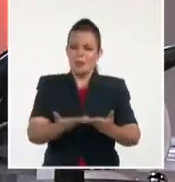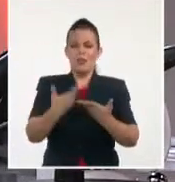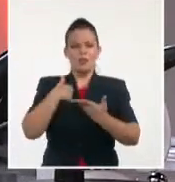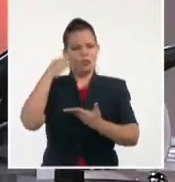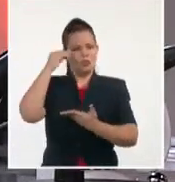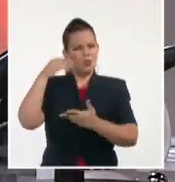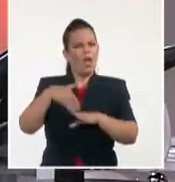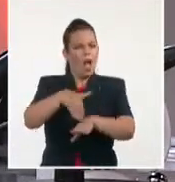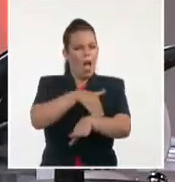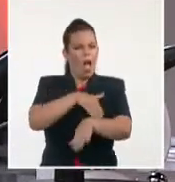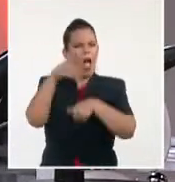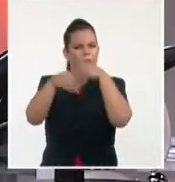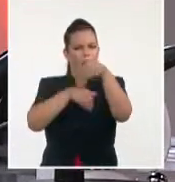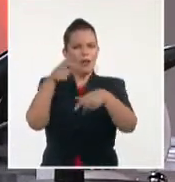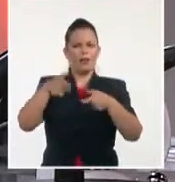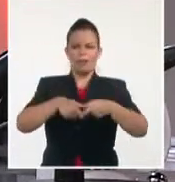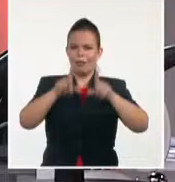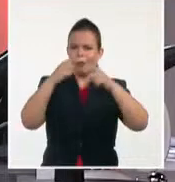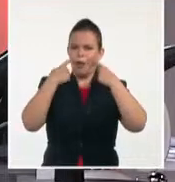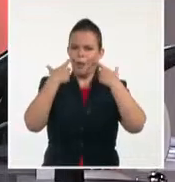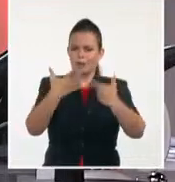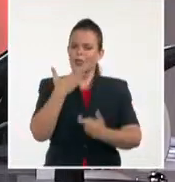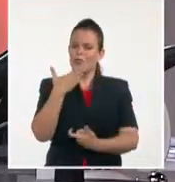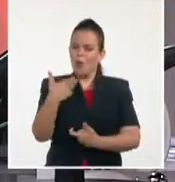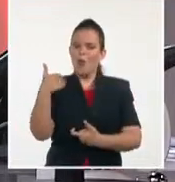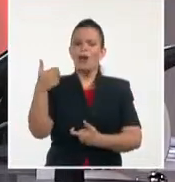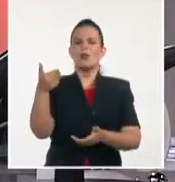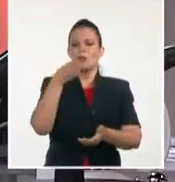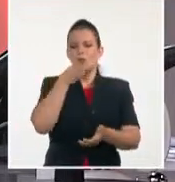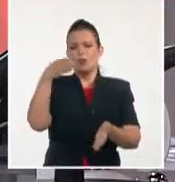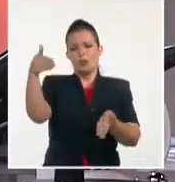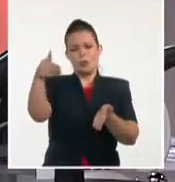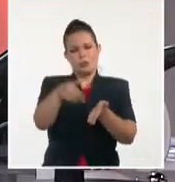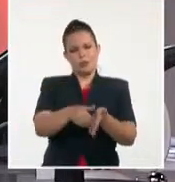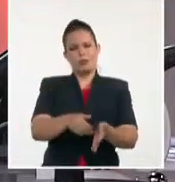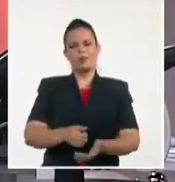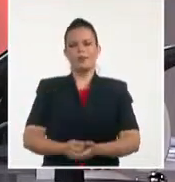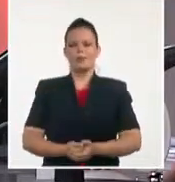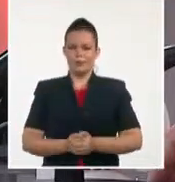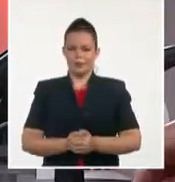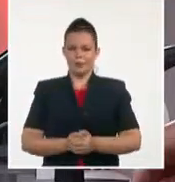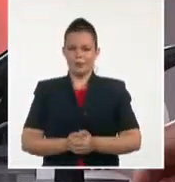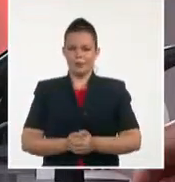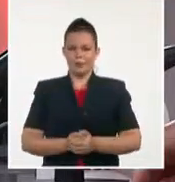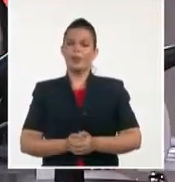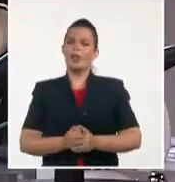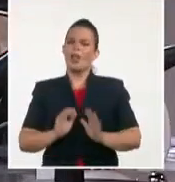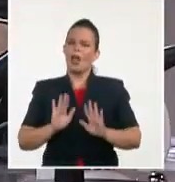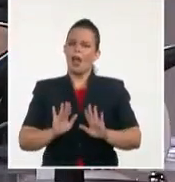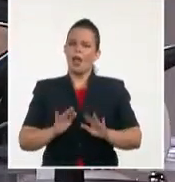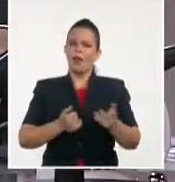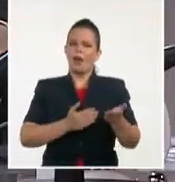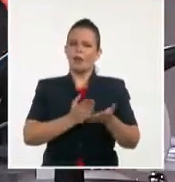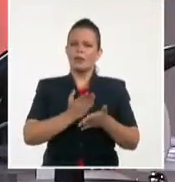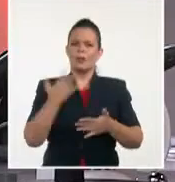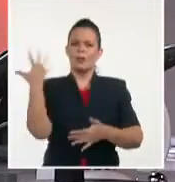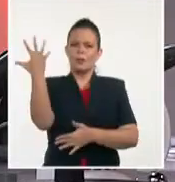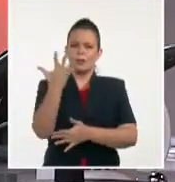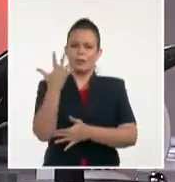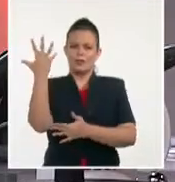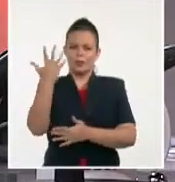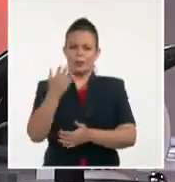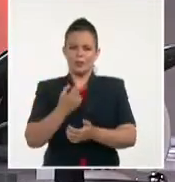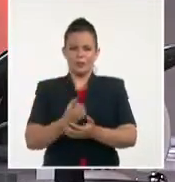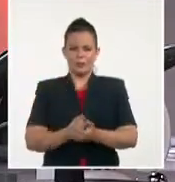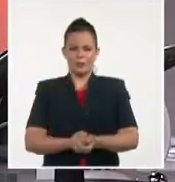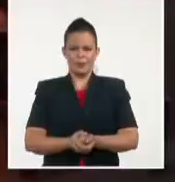y qué bueno que ha podido llegar aquí con nosotros. Pero hablando de meteorología, el doctor Celso Pardo Albert,